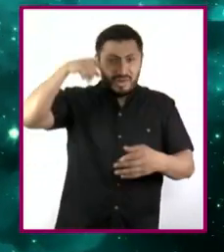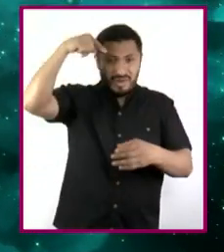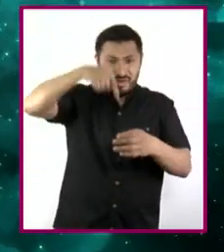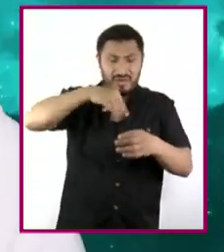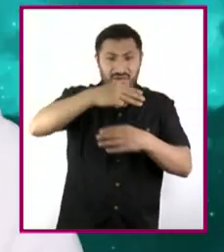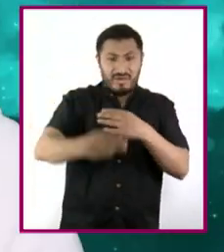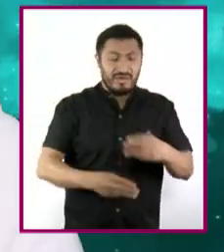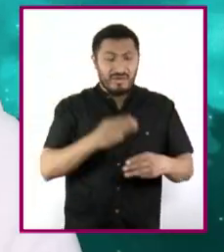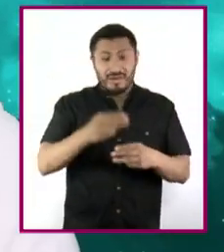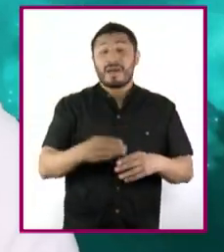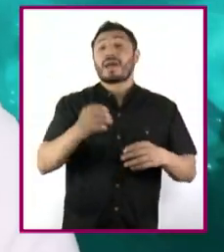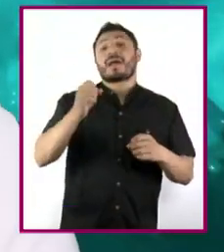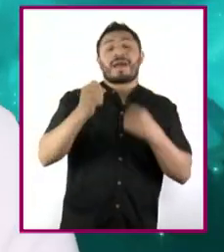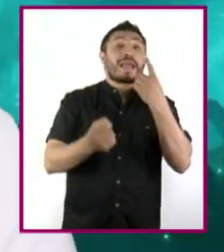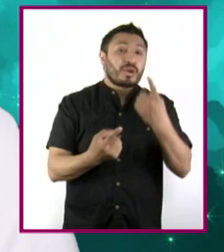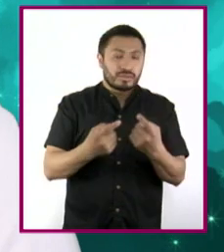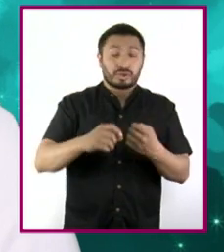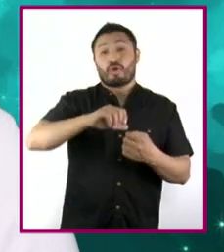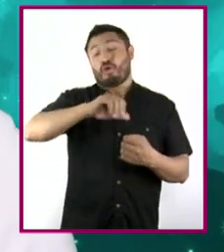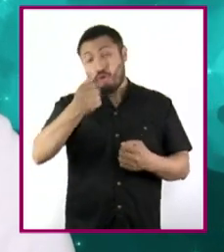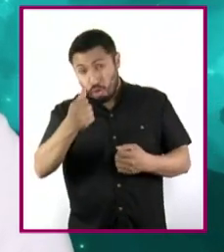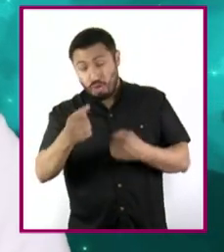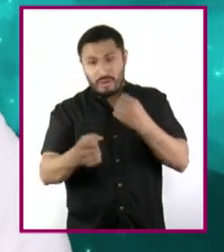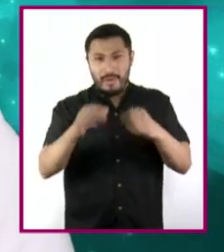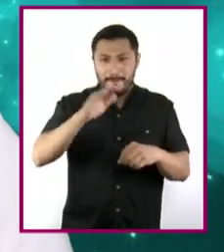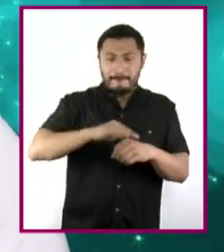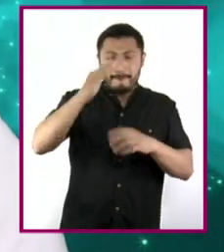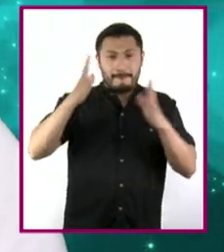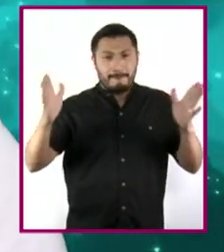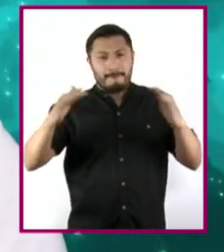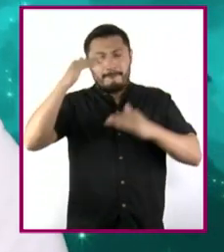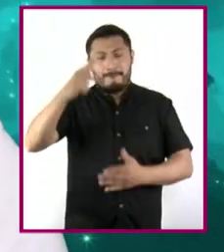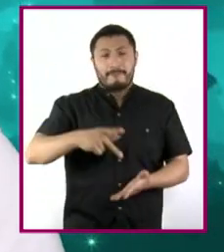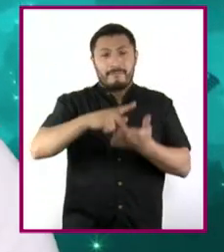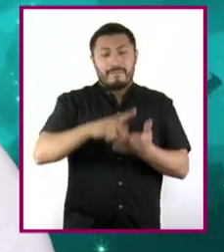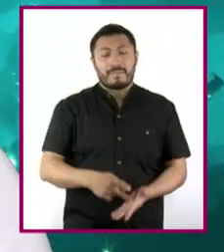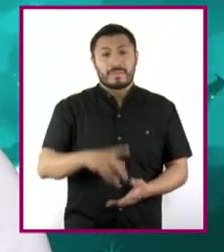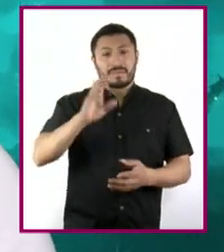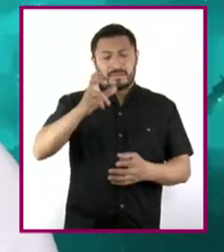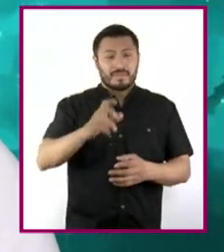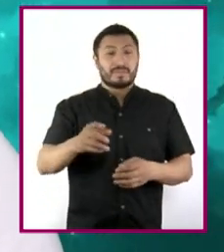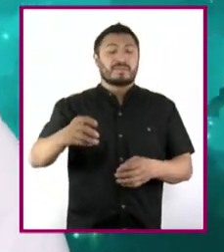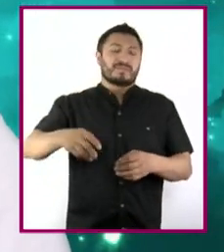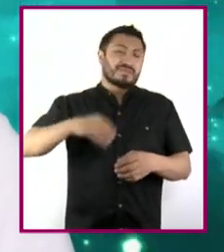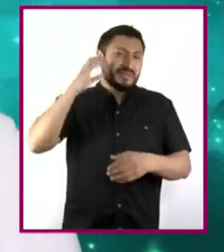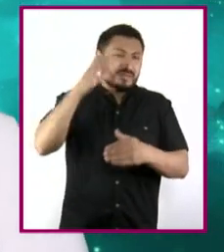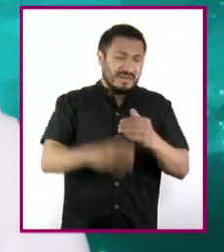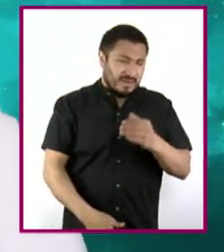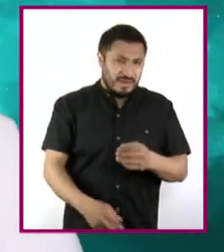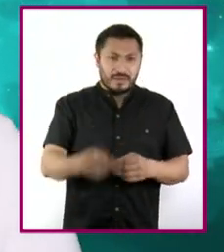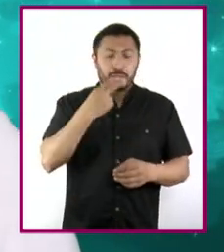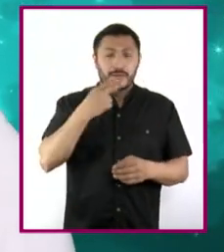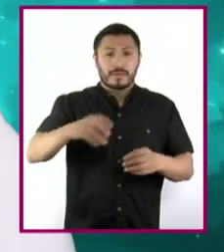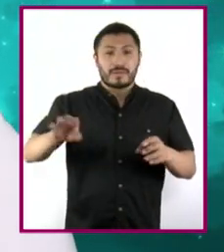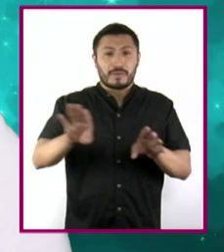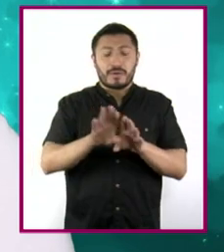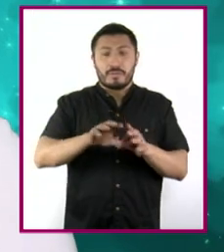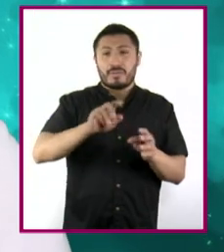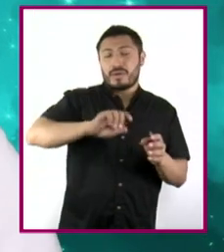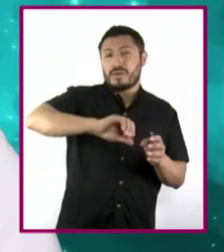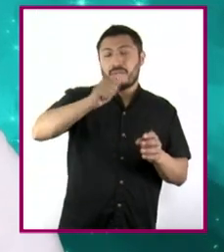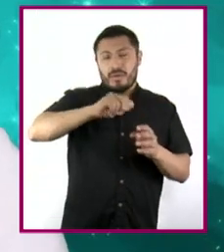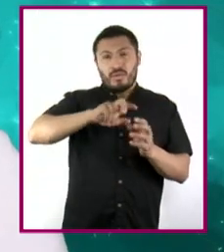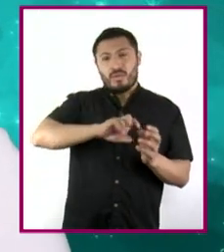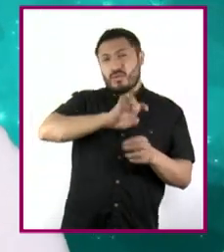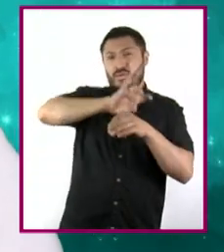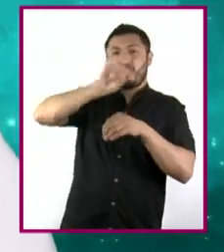a la atmósfera. Otros, que regularmente son más grandes y pesados, cuando está por acabar su vida útil, se remueven hacia otra órbita donde